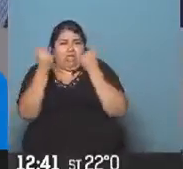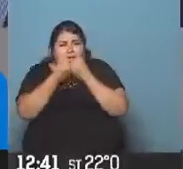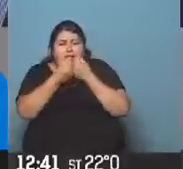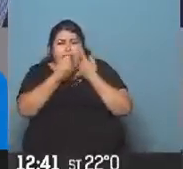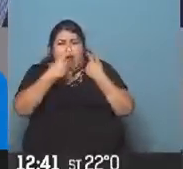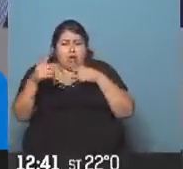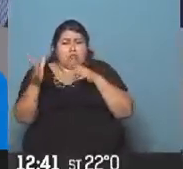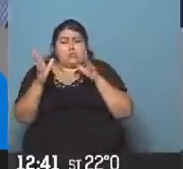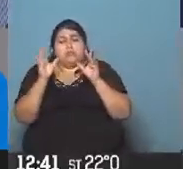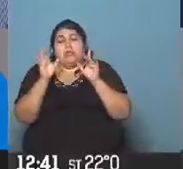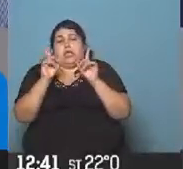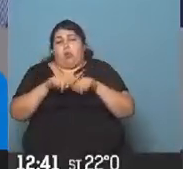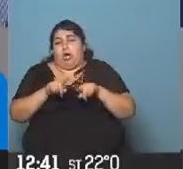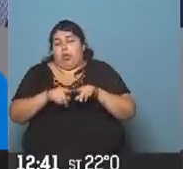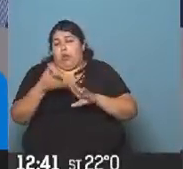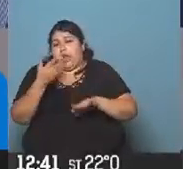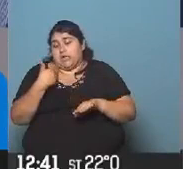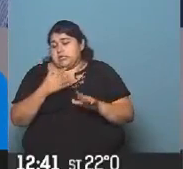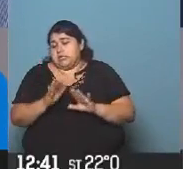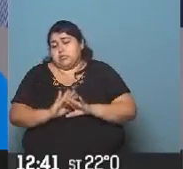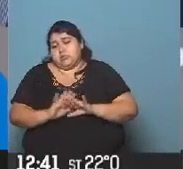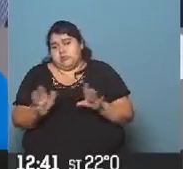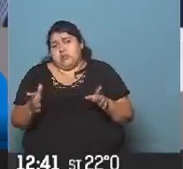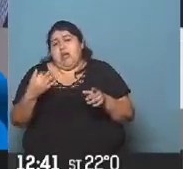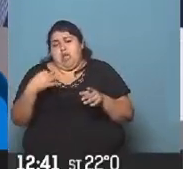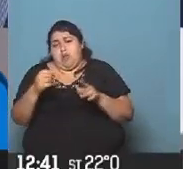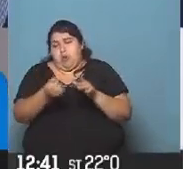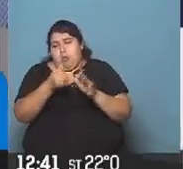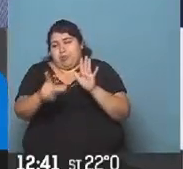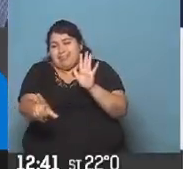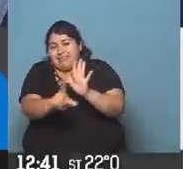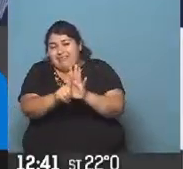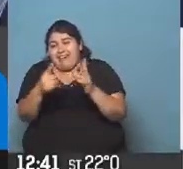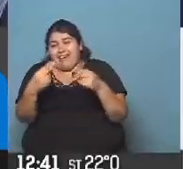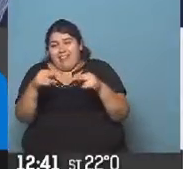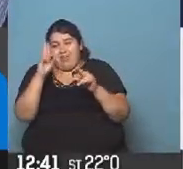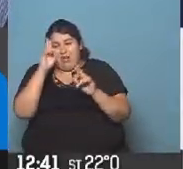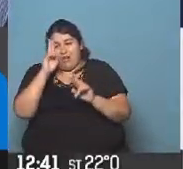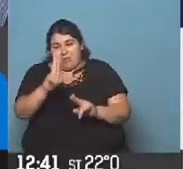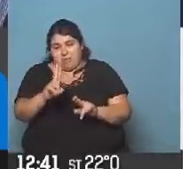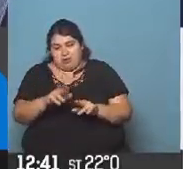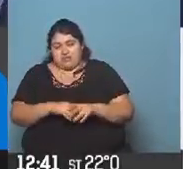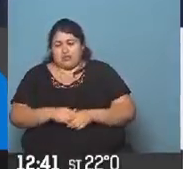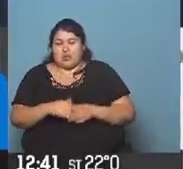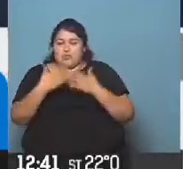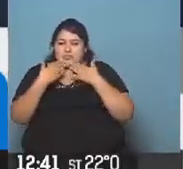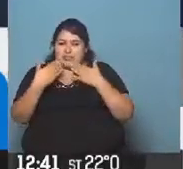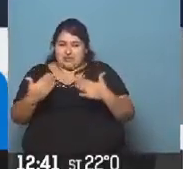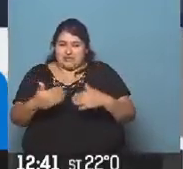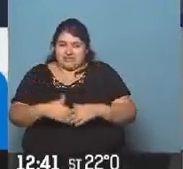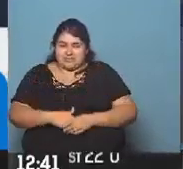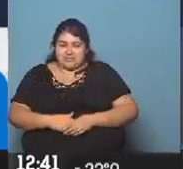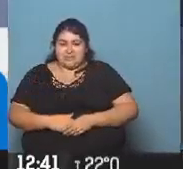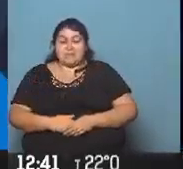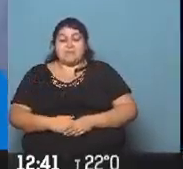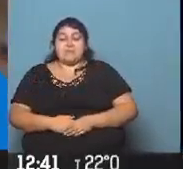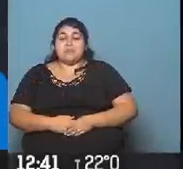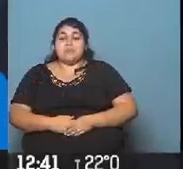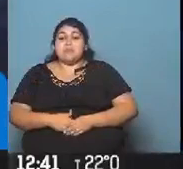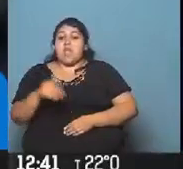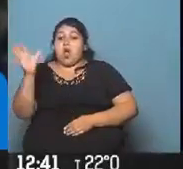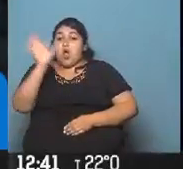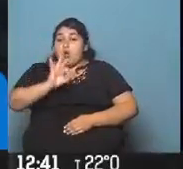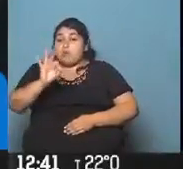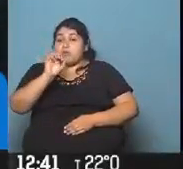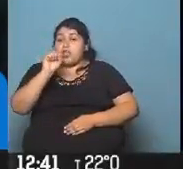ser y que bueno la verdad que que va a venir muy bien que podamos avanzar en esto no la sesión muy a mano por favor a ustedes muchas bueno la opinión la palabra